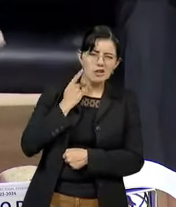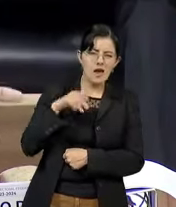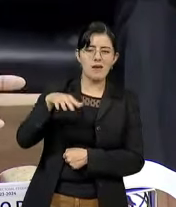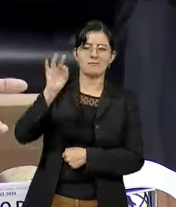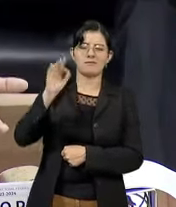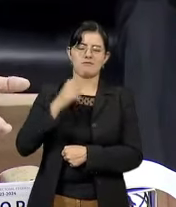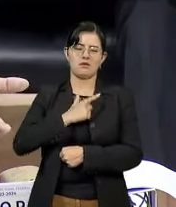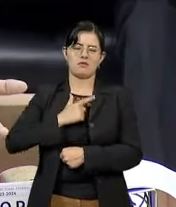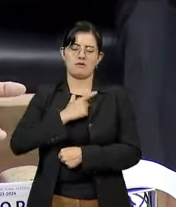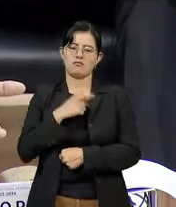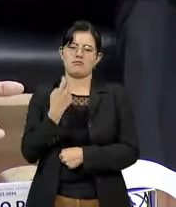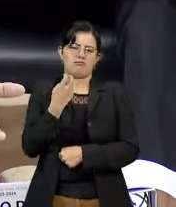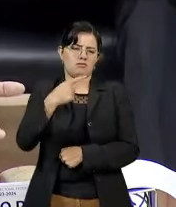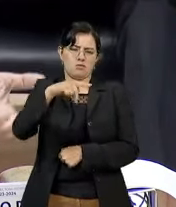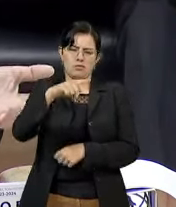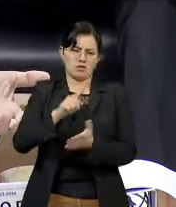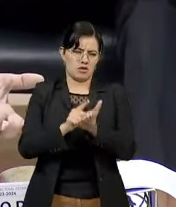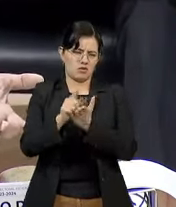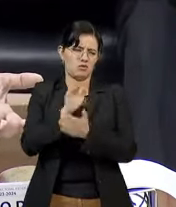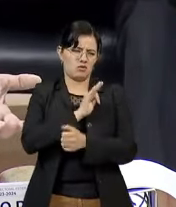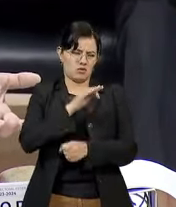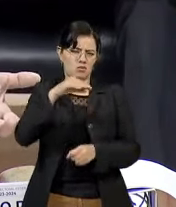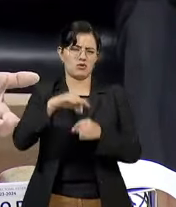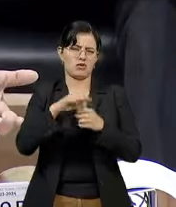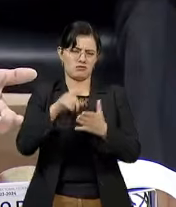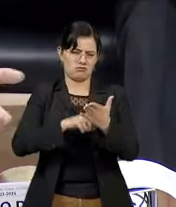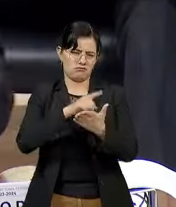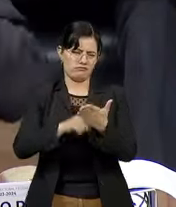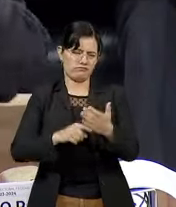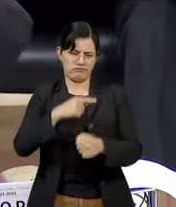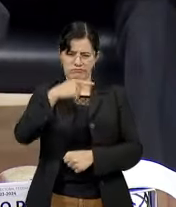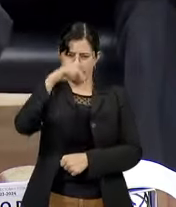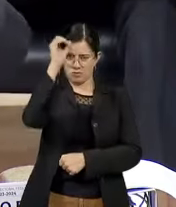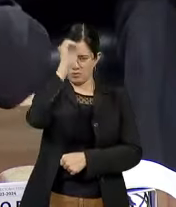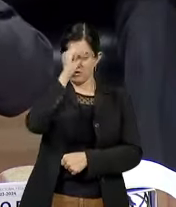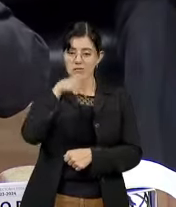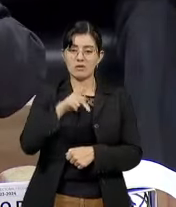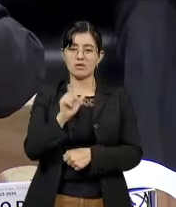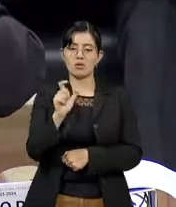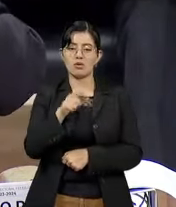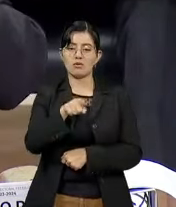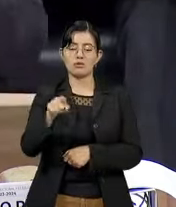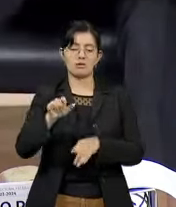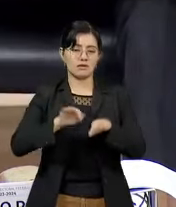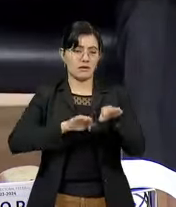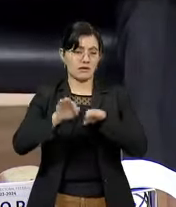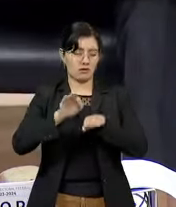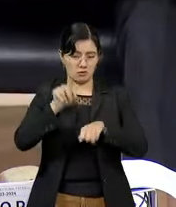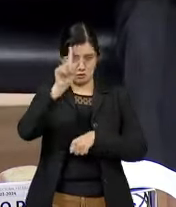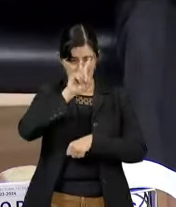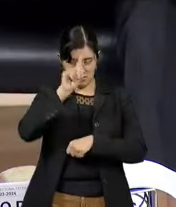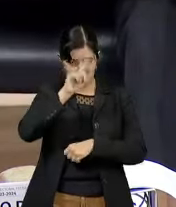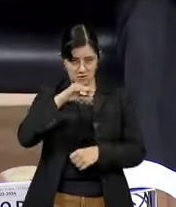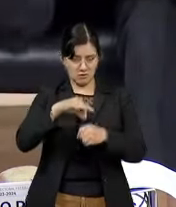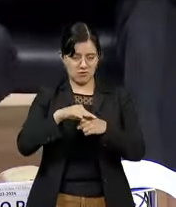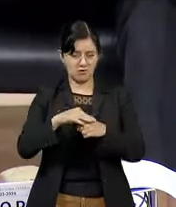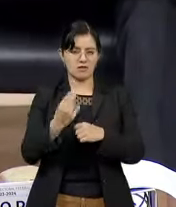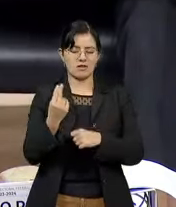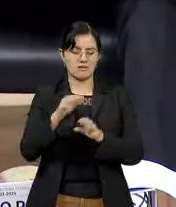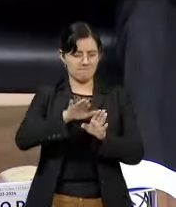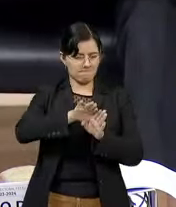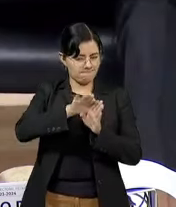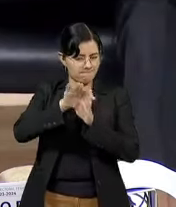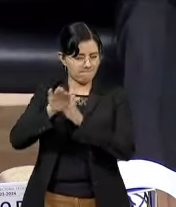efectivamente un ejercicio libre y su opinión Pero en su función como consejeros electorales están por encima de